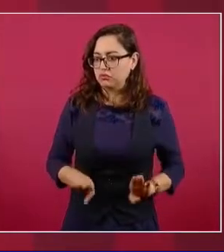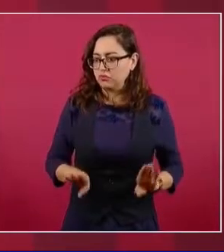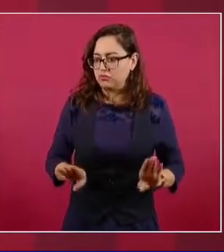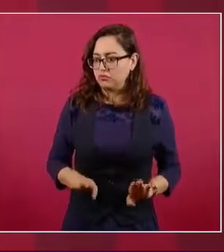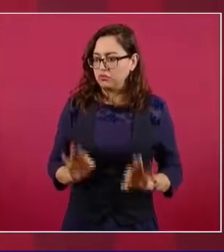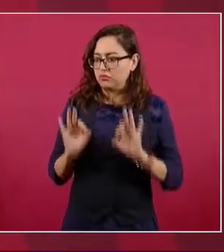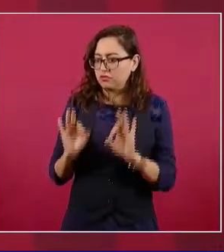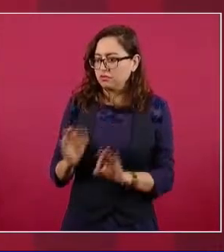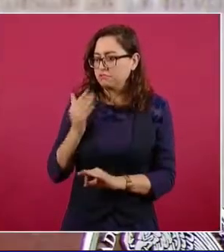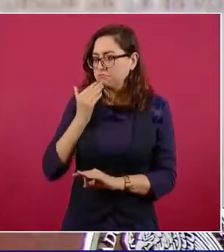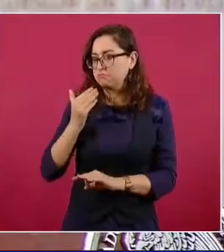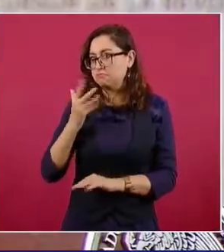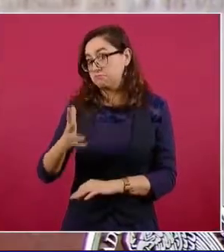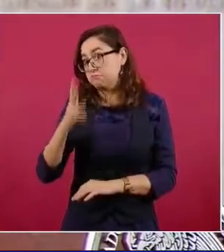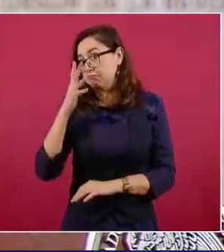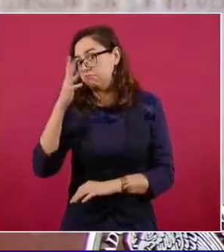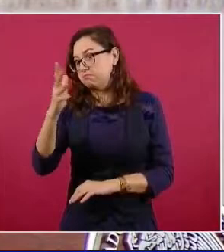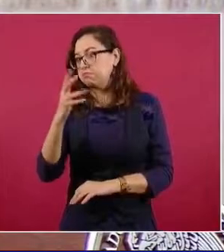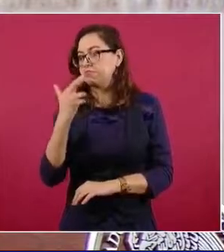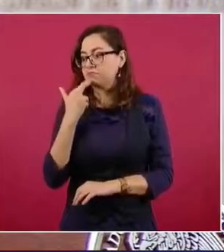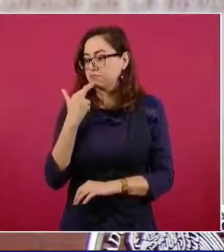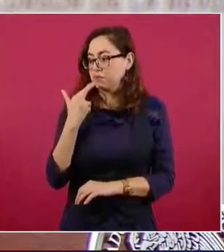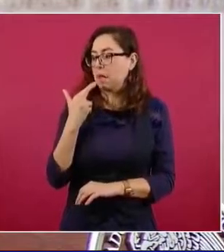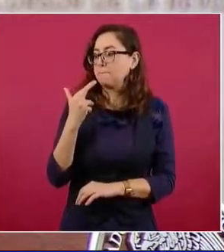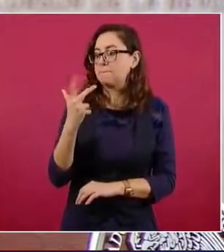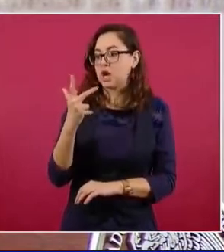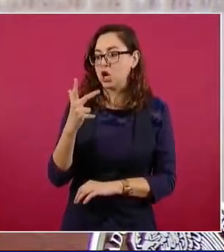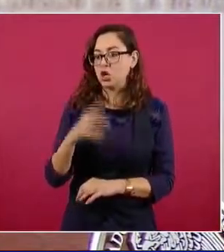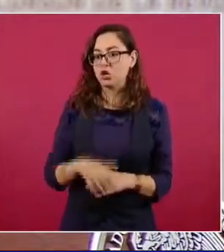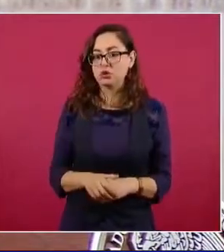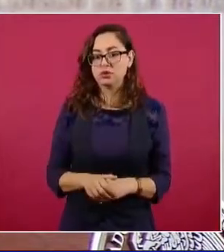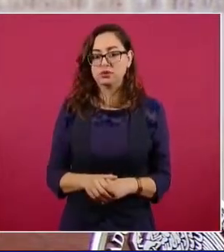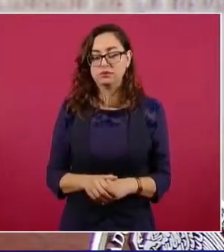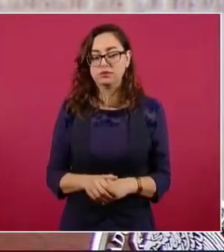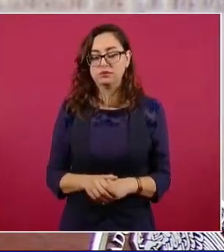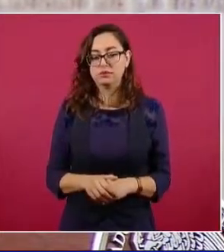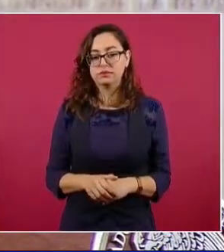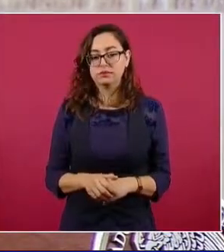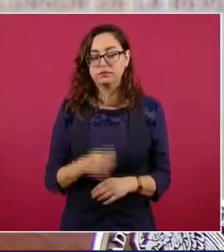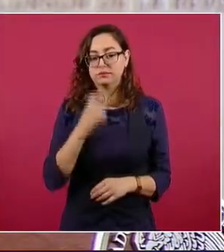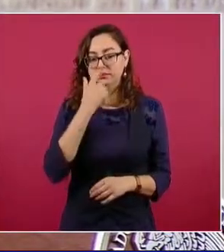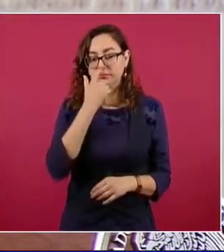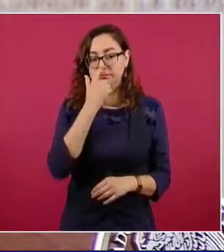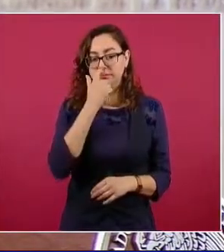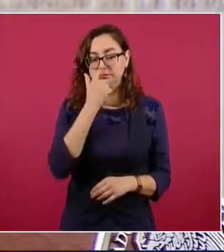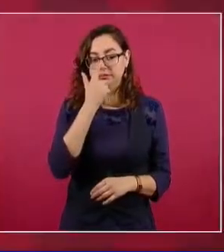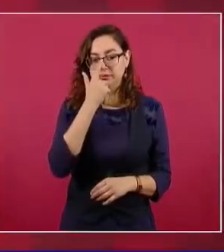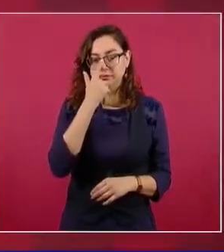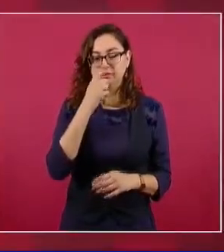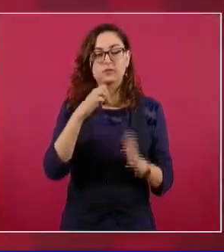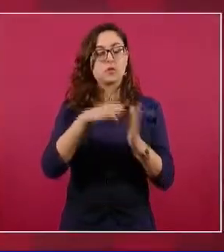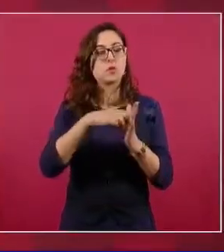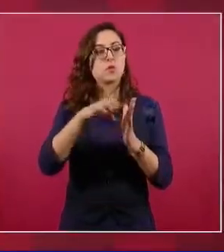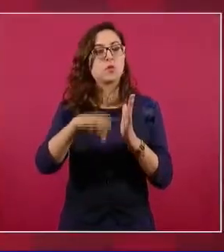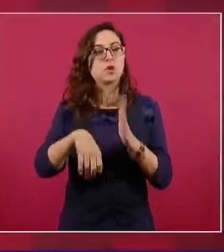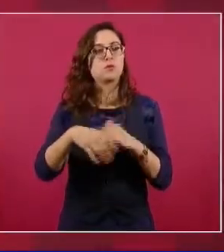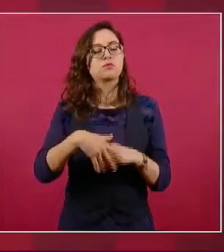Como cuando un migrante indígena encontró una cartera en